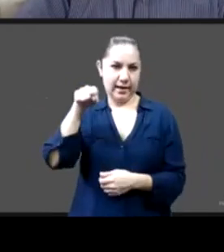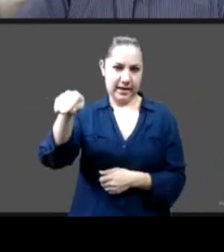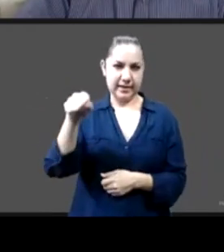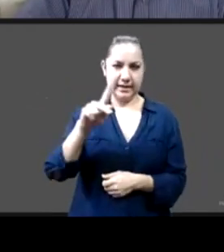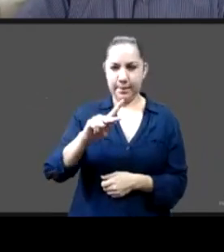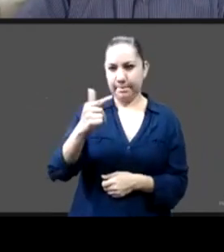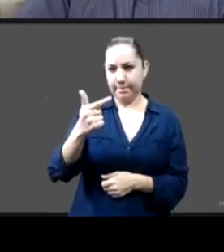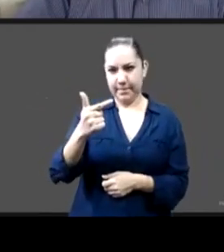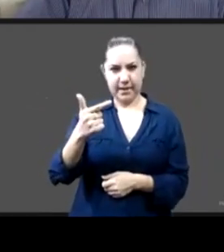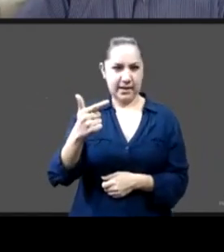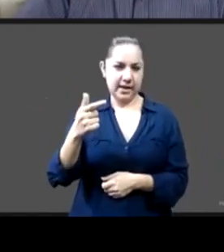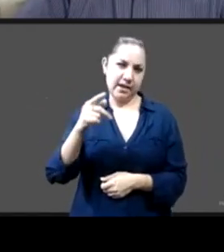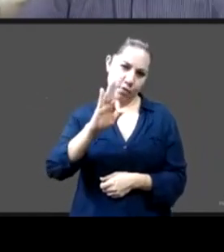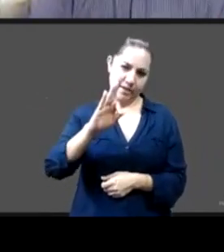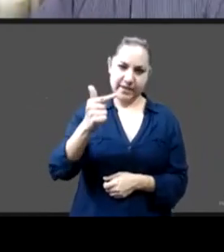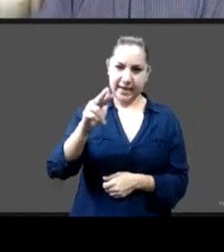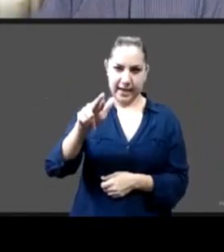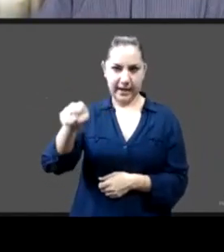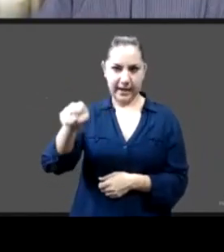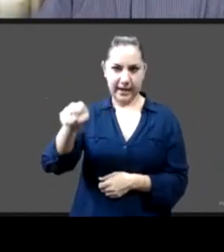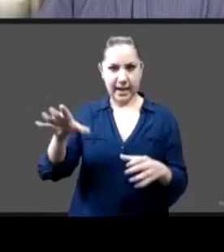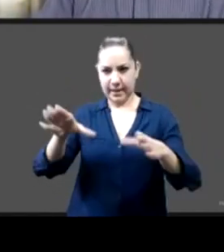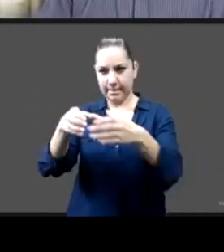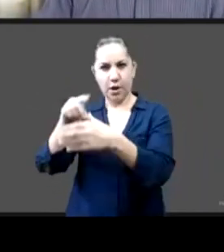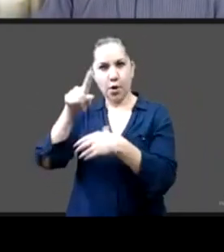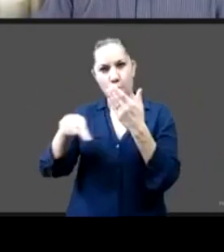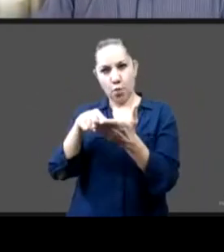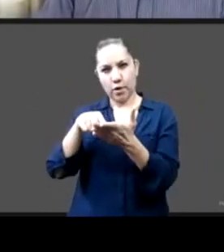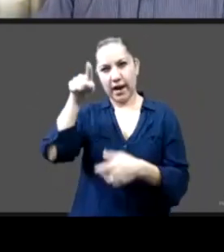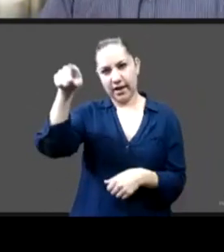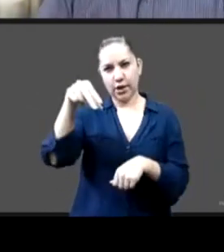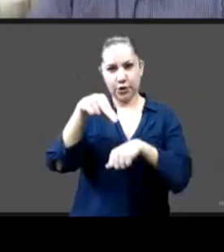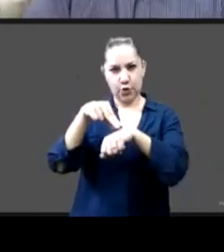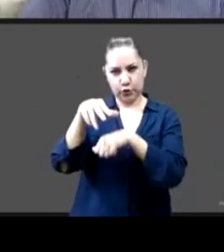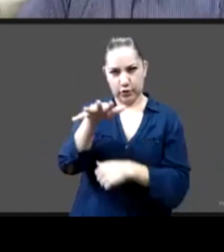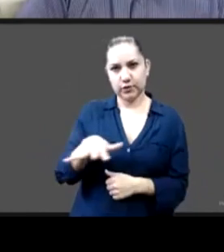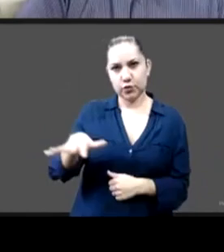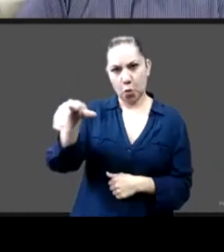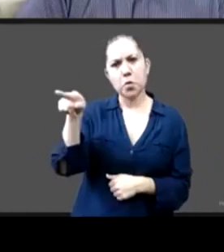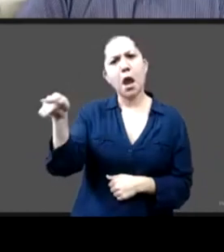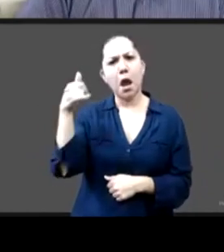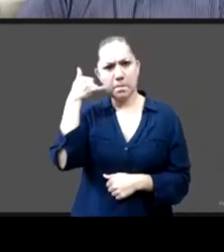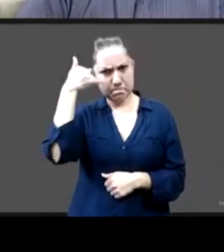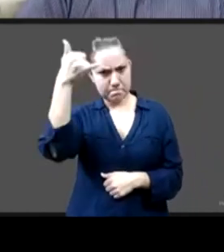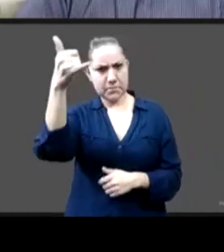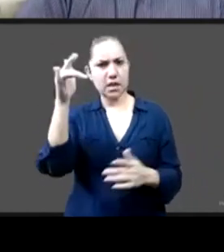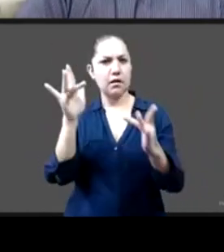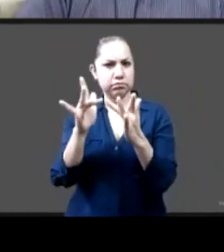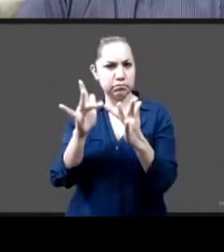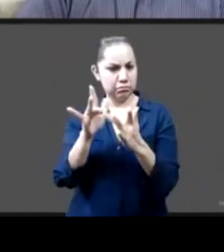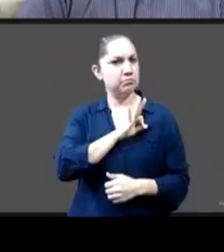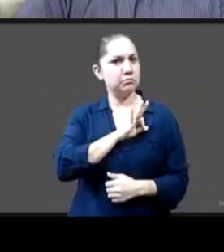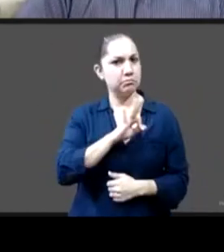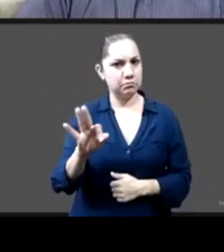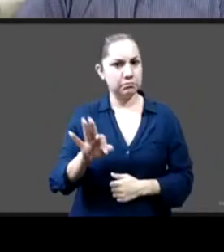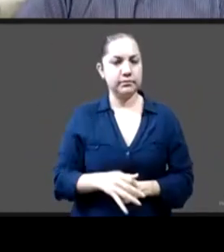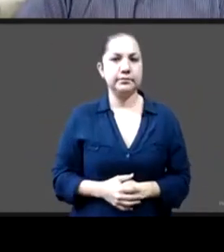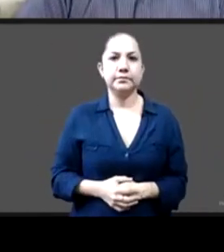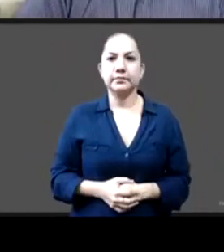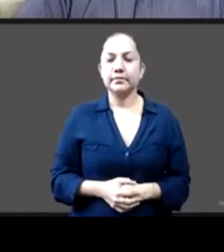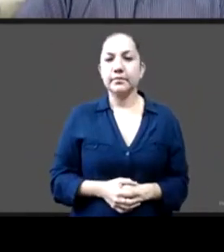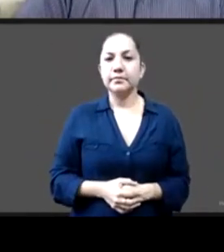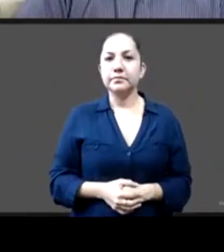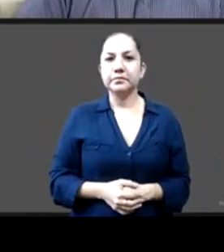todo el mundo lo conoce, que está ahí en la colonia Doctores. Y nada más oyendo lo que